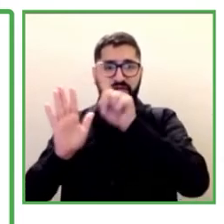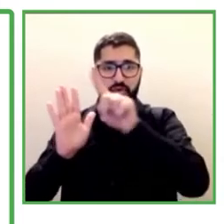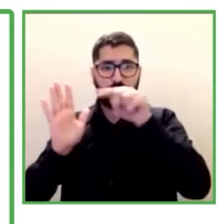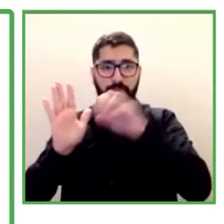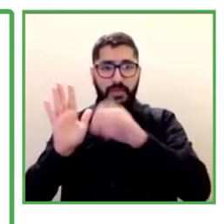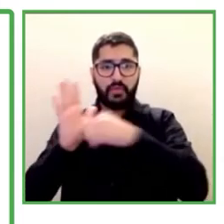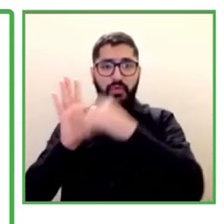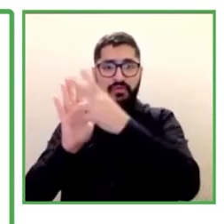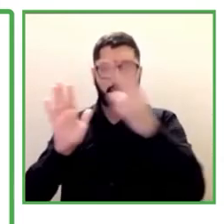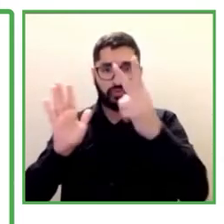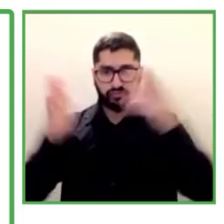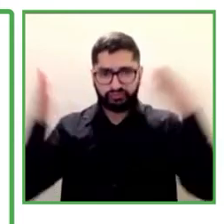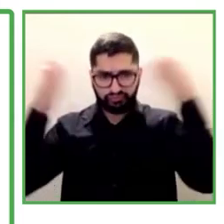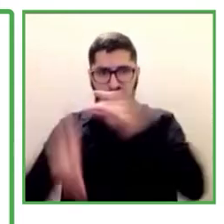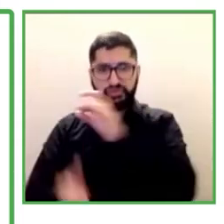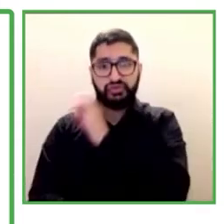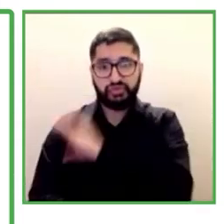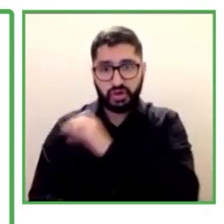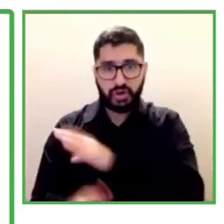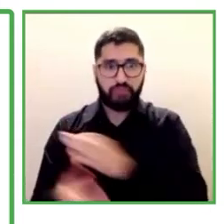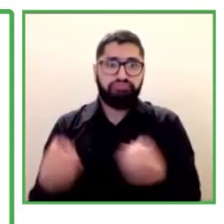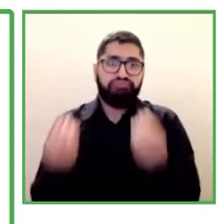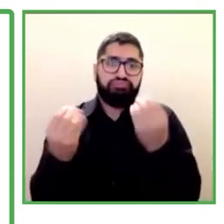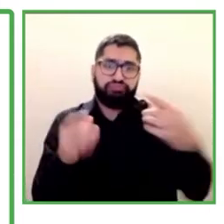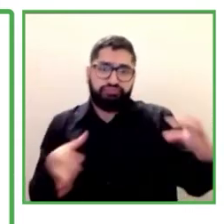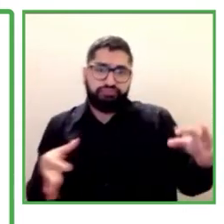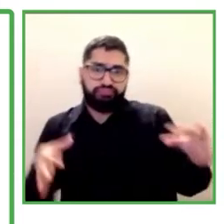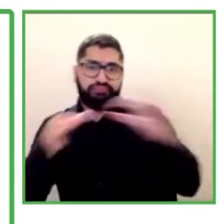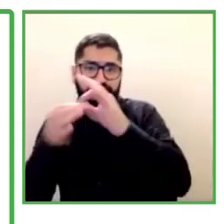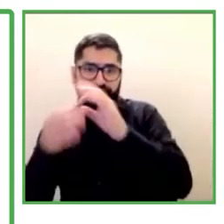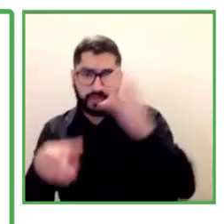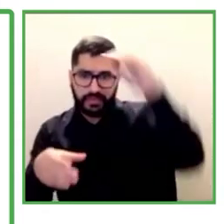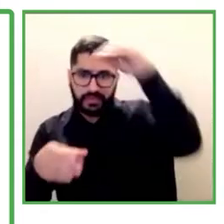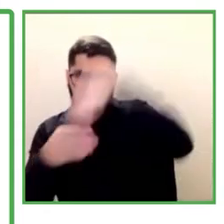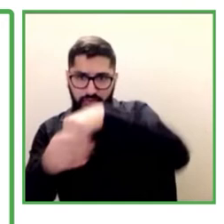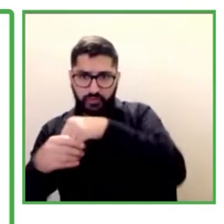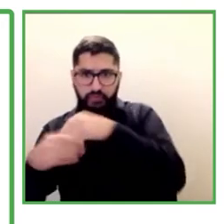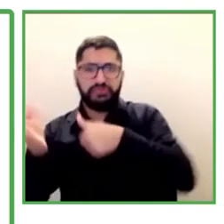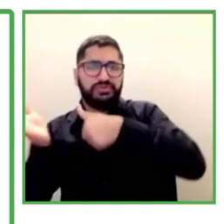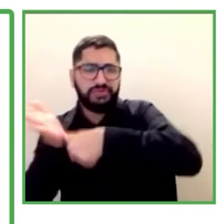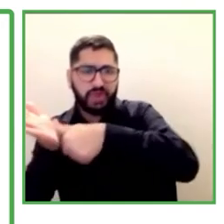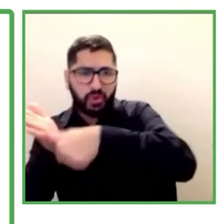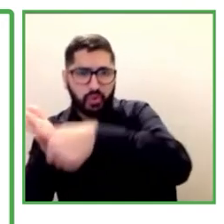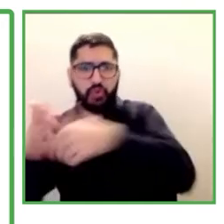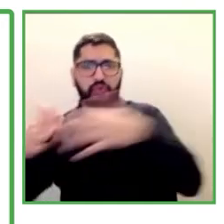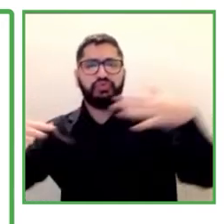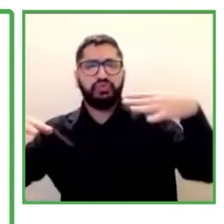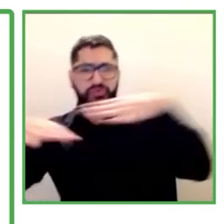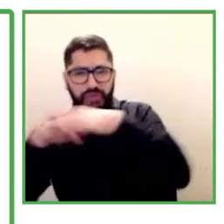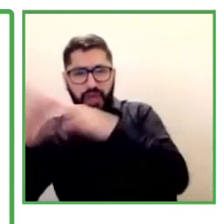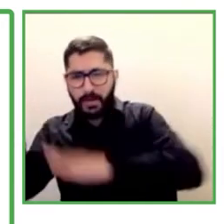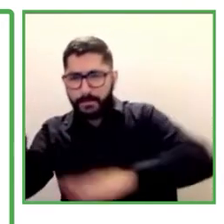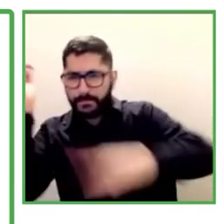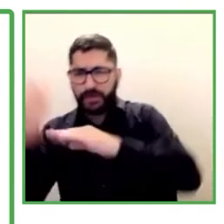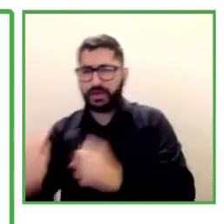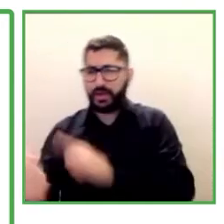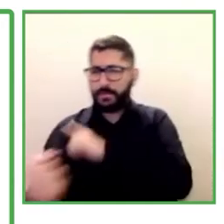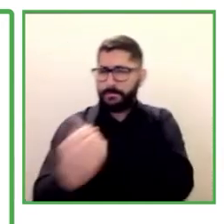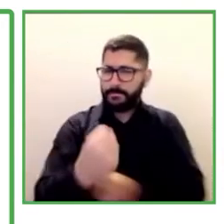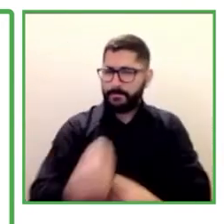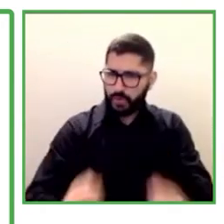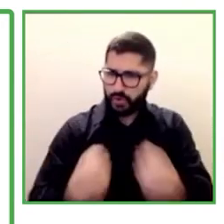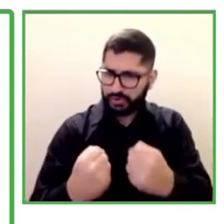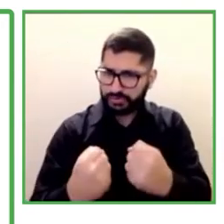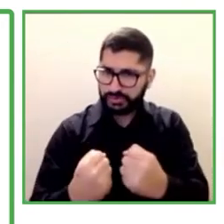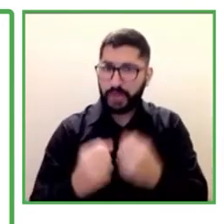en un seguro social nos da una base muy potente para el desarrollo de nuestro modelo. Viene también a